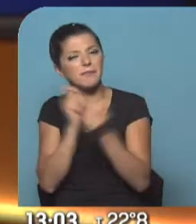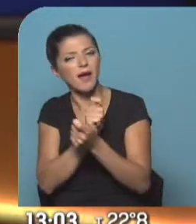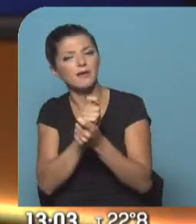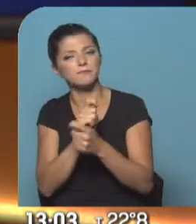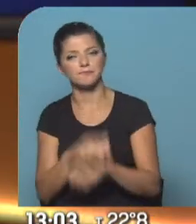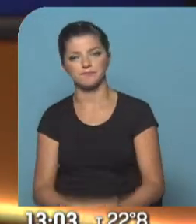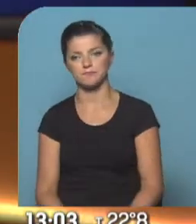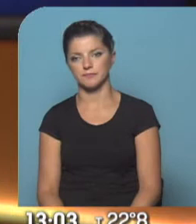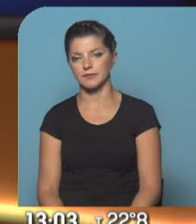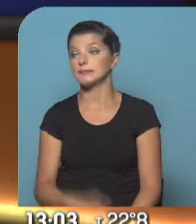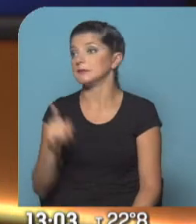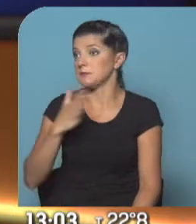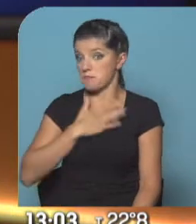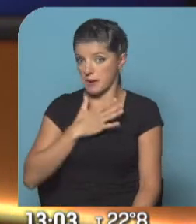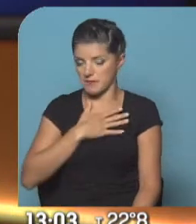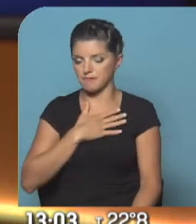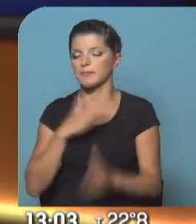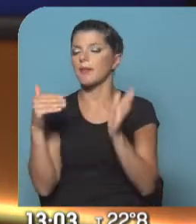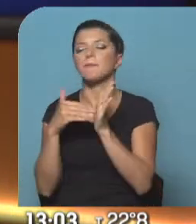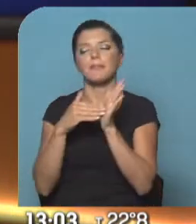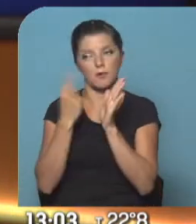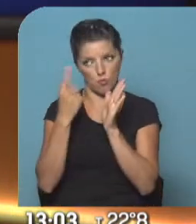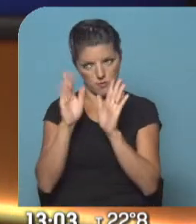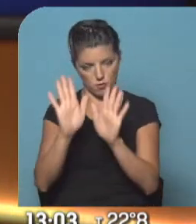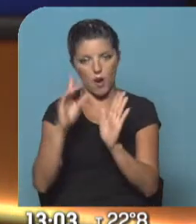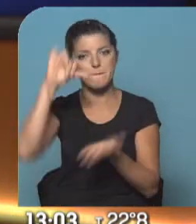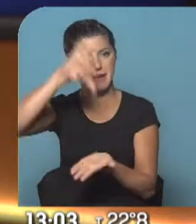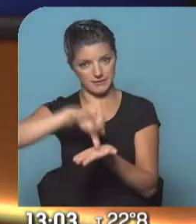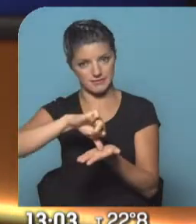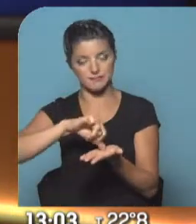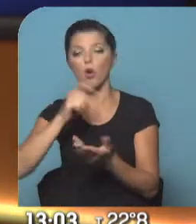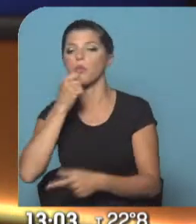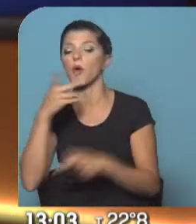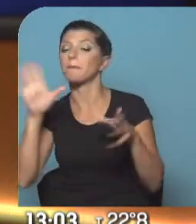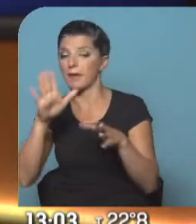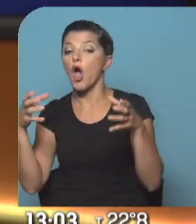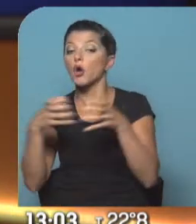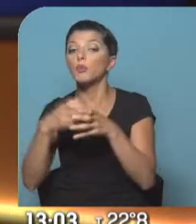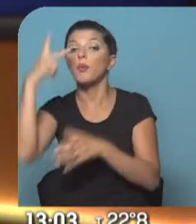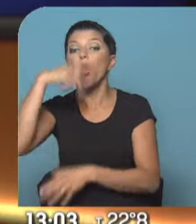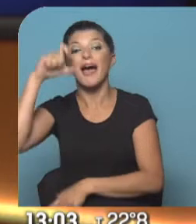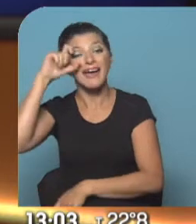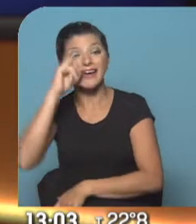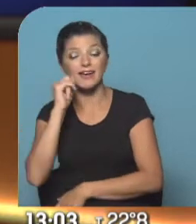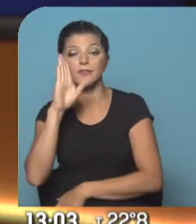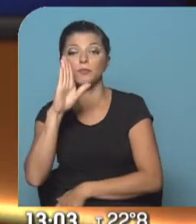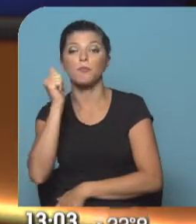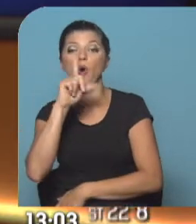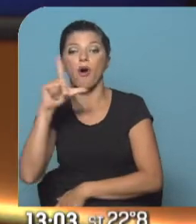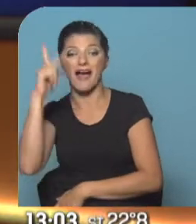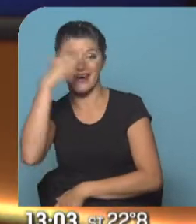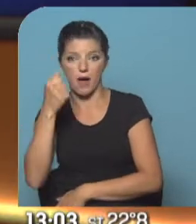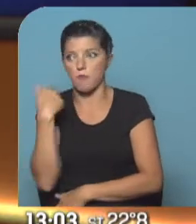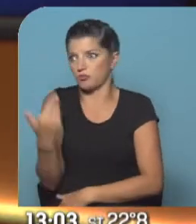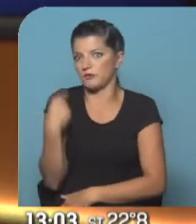Sí, yo creo que, por ejemplo, depende cuál sea el actor. Si nosotros hablamos del Hezbollah, el Hezbollah, por supuesto, quiere una persona, un voto. Quiere que